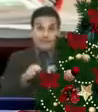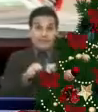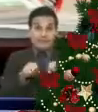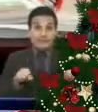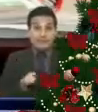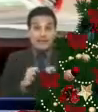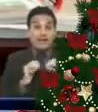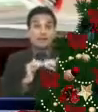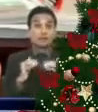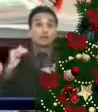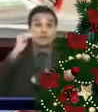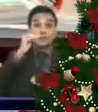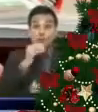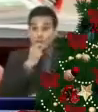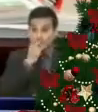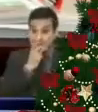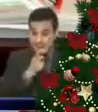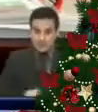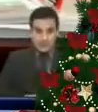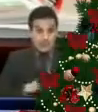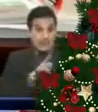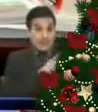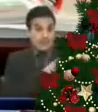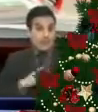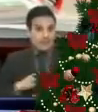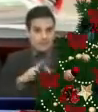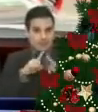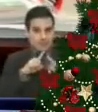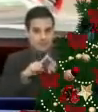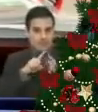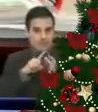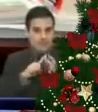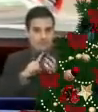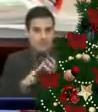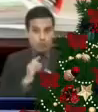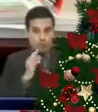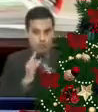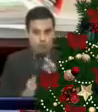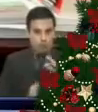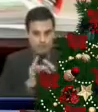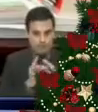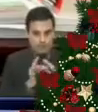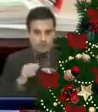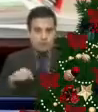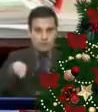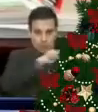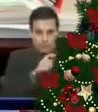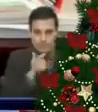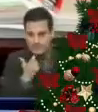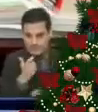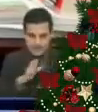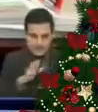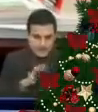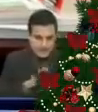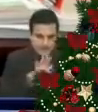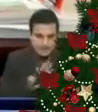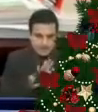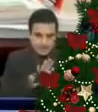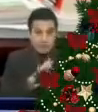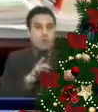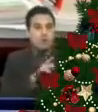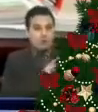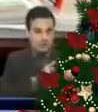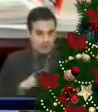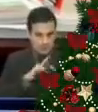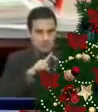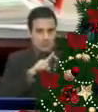cajón. Ahora, bueno, sí está lo de los sueldos. Y aunque lo de los sueldos es importante, también hay que decirlo, pues hay otras partes donde yo creo que se puede ahorrar